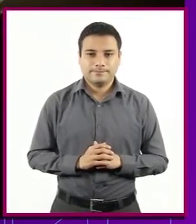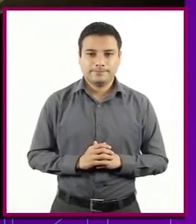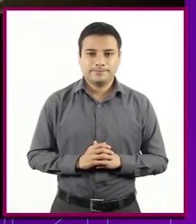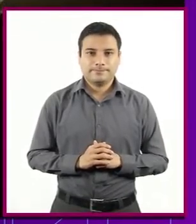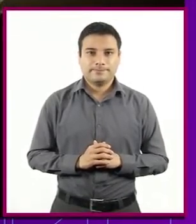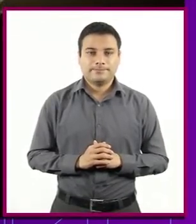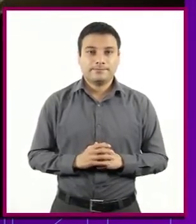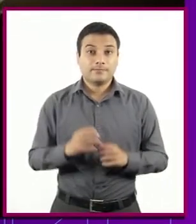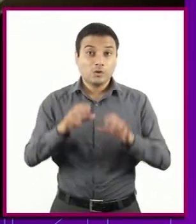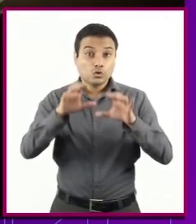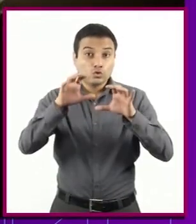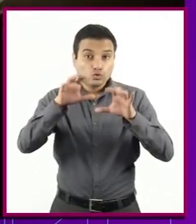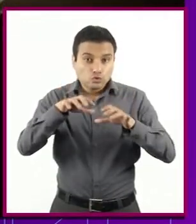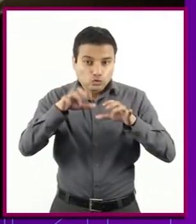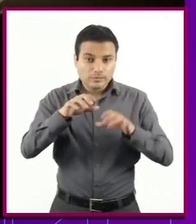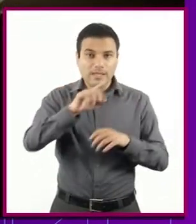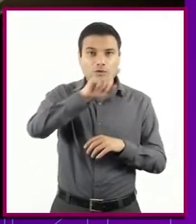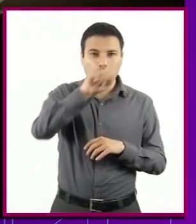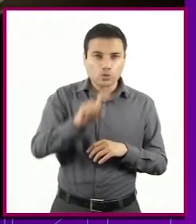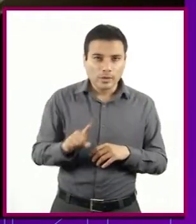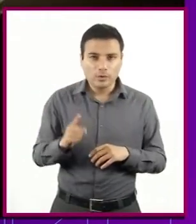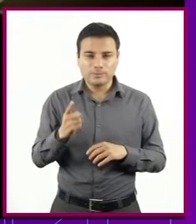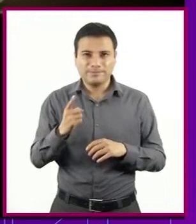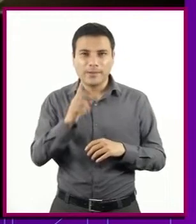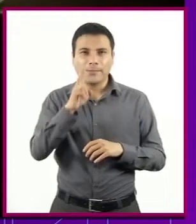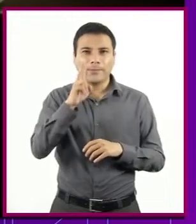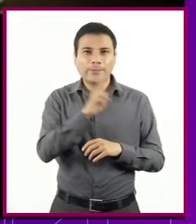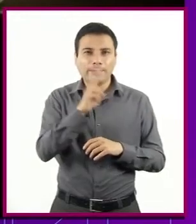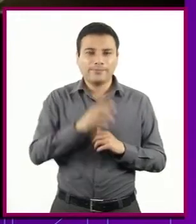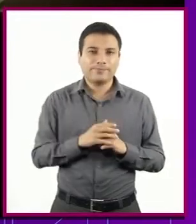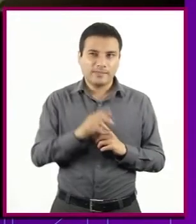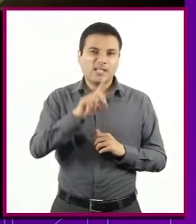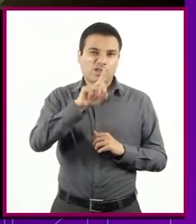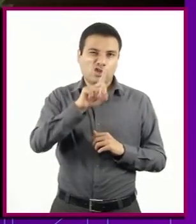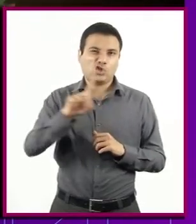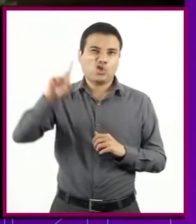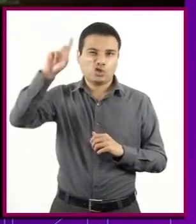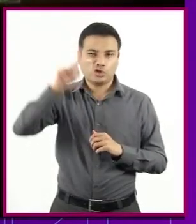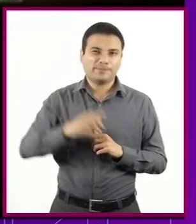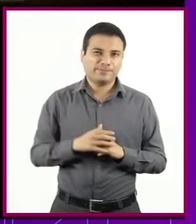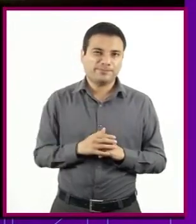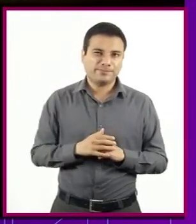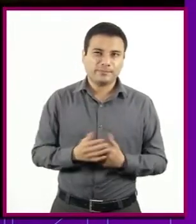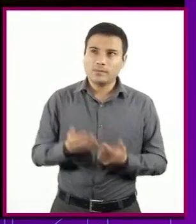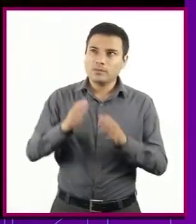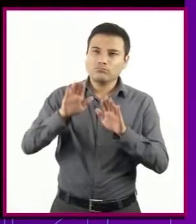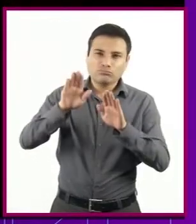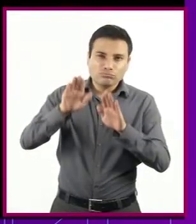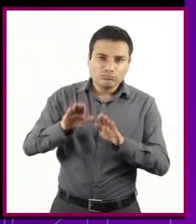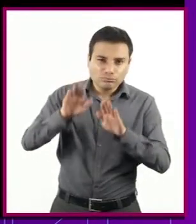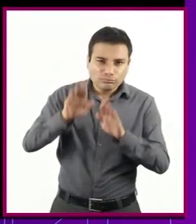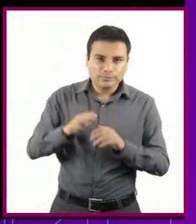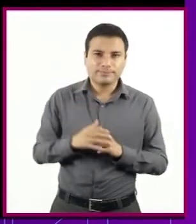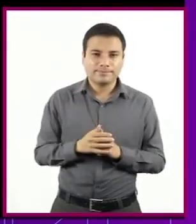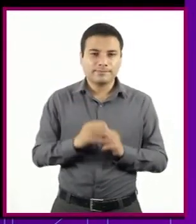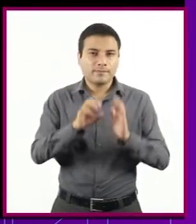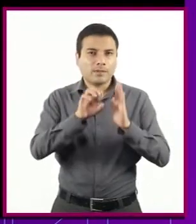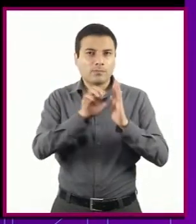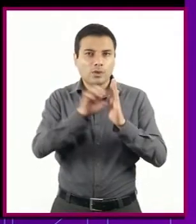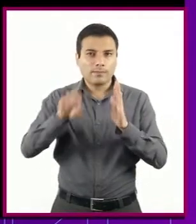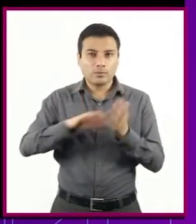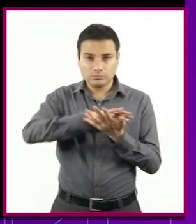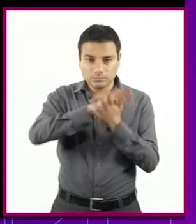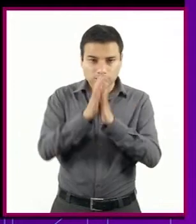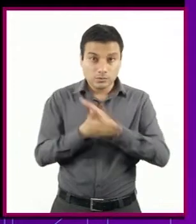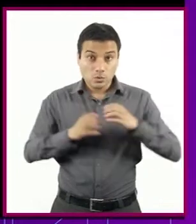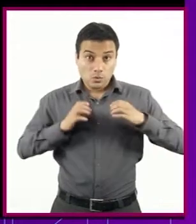La lluvia, el trueno y el viento son dioses totonacos que cuando toman cuerpo en el quechquemitl lo hacen como figuras